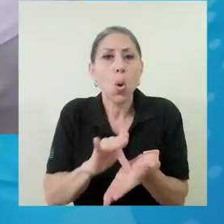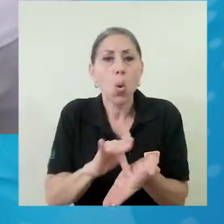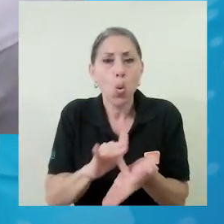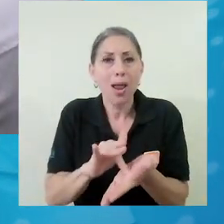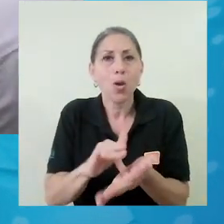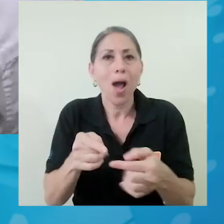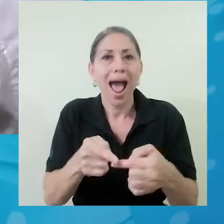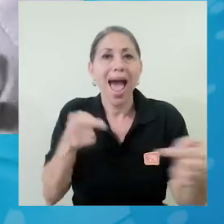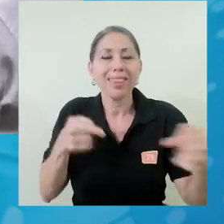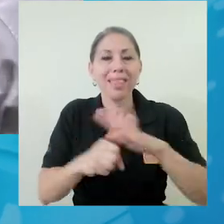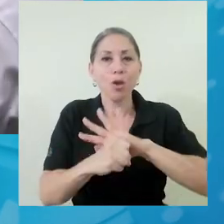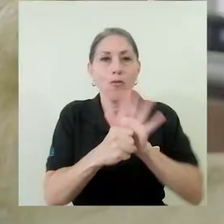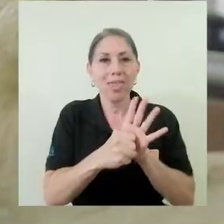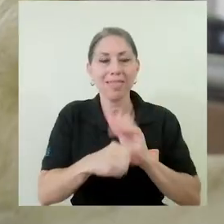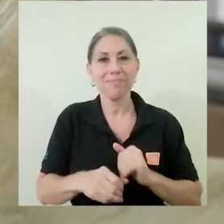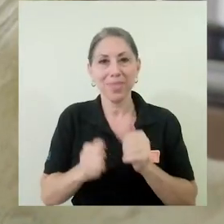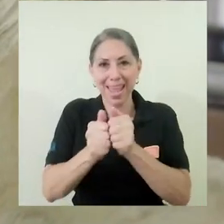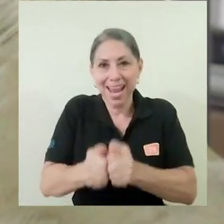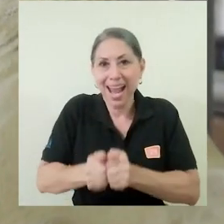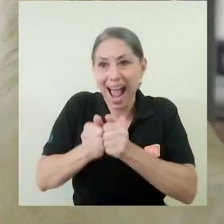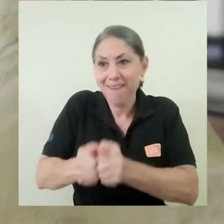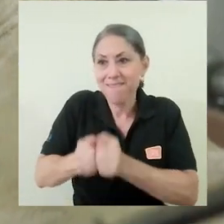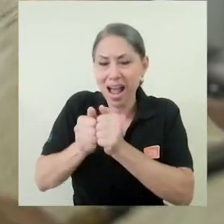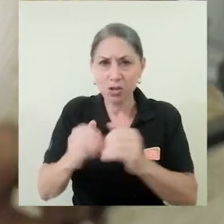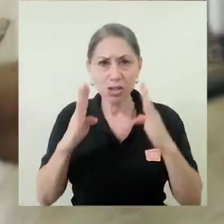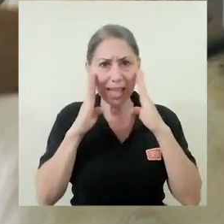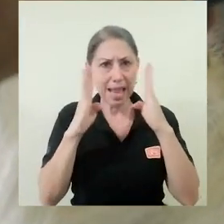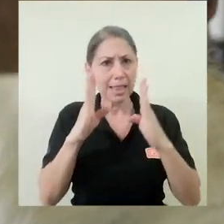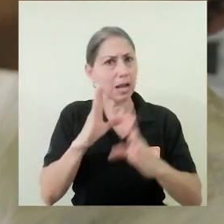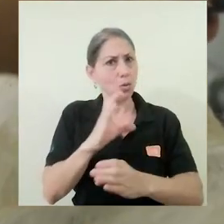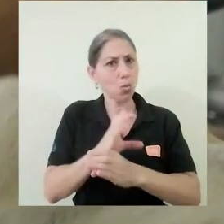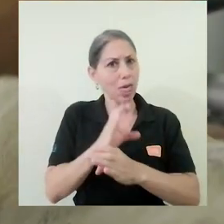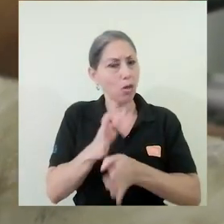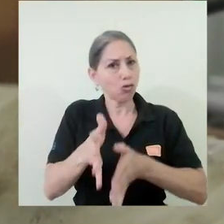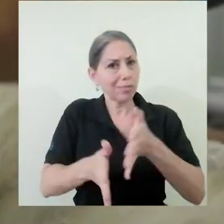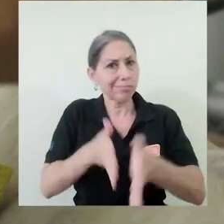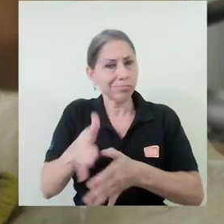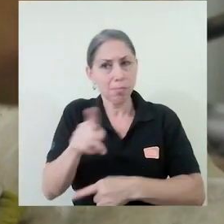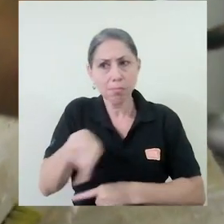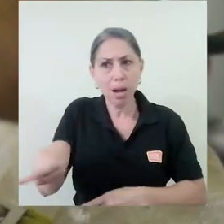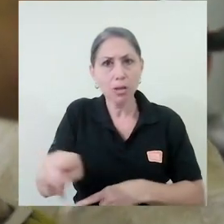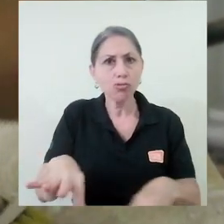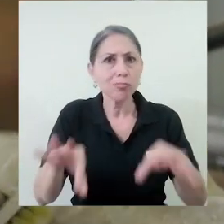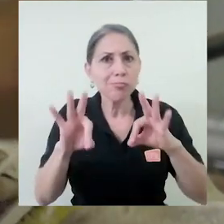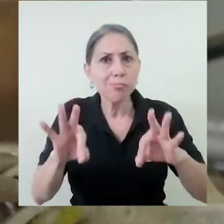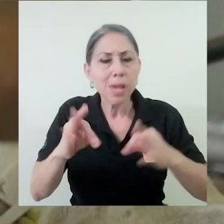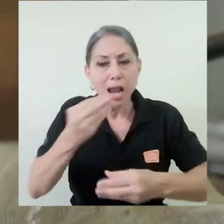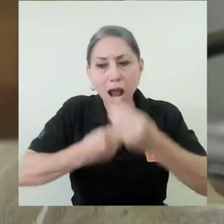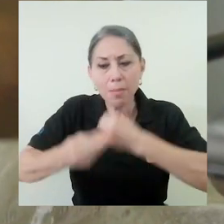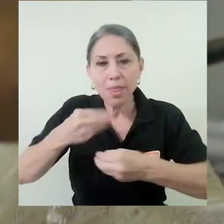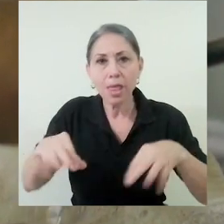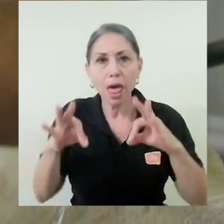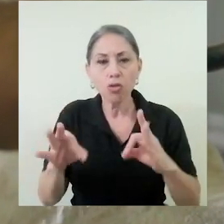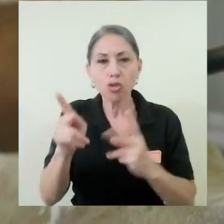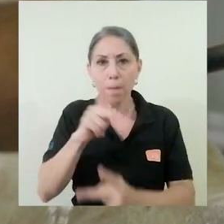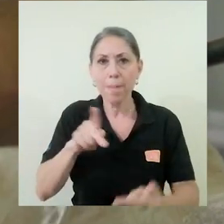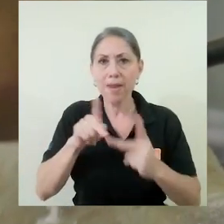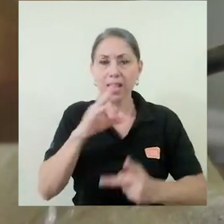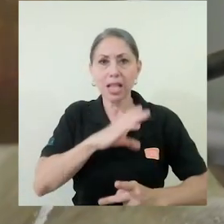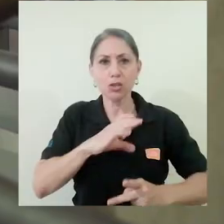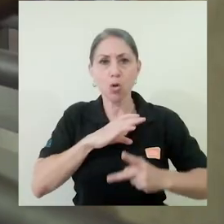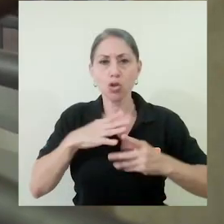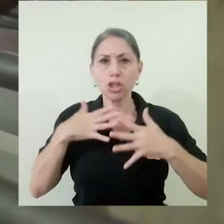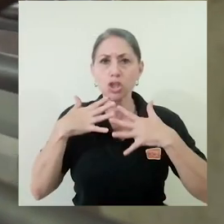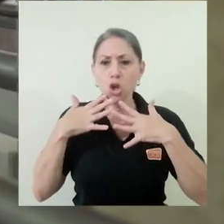suero anti-COVID. Los caballos se tratan de manera muy cuidadosa para que estén bien alimentados y en perfectas